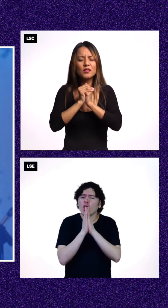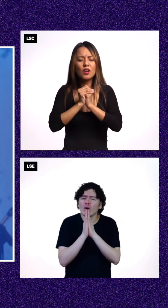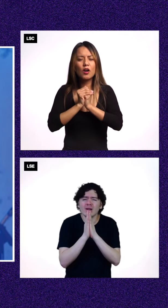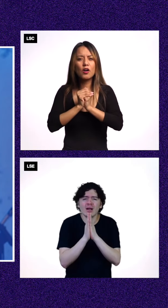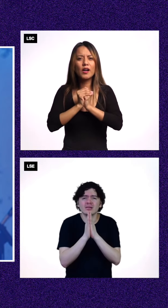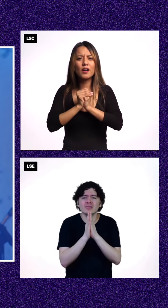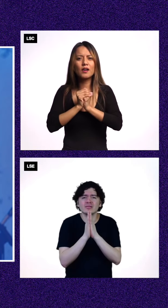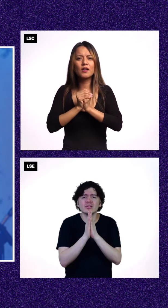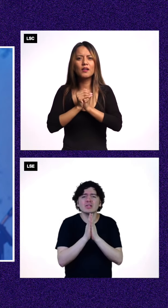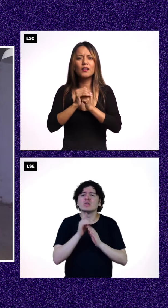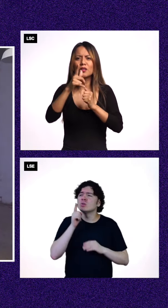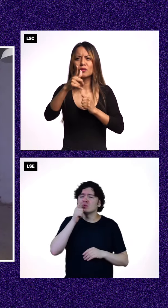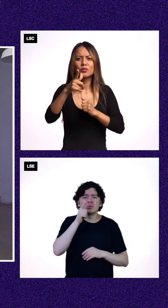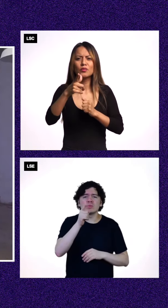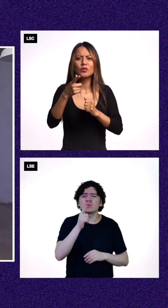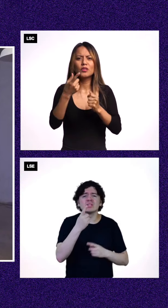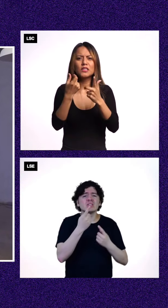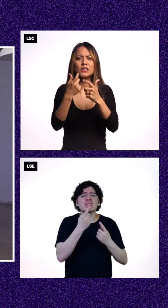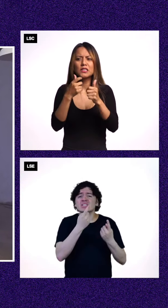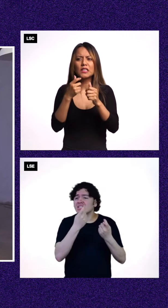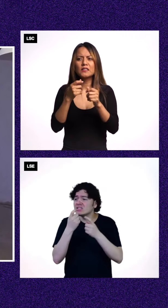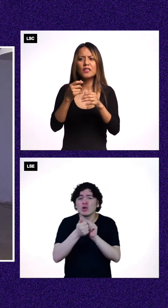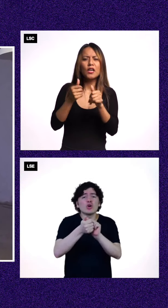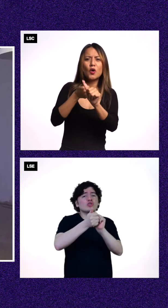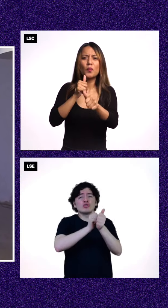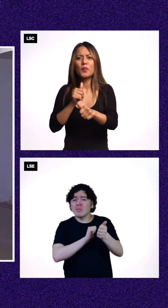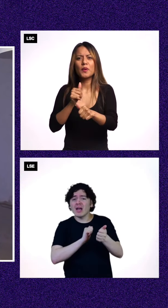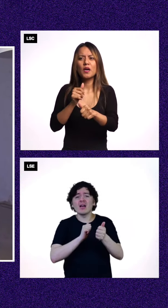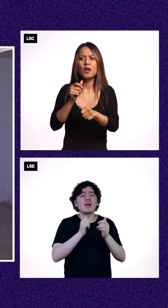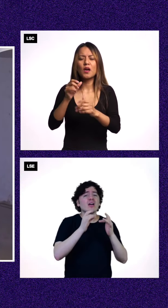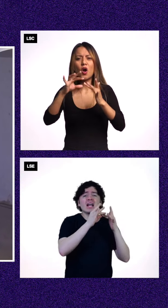aquí debajo. Tan solo tu voz diciendo gracias, Señor.